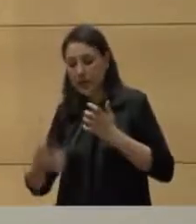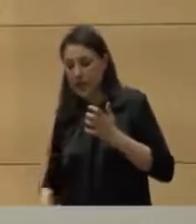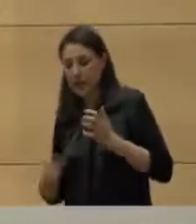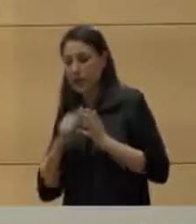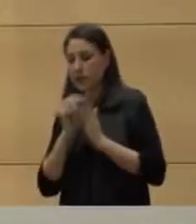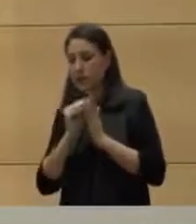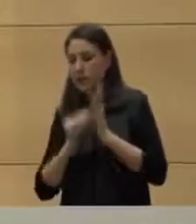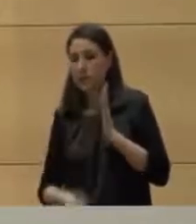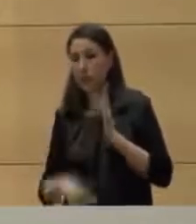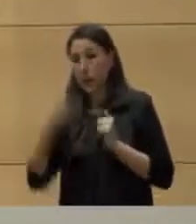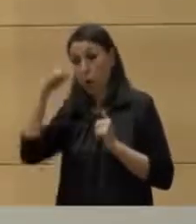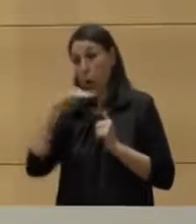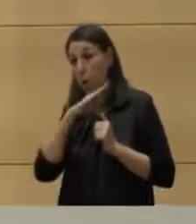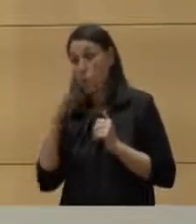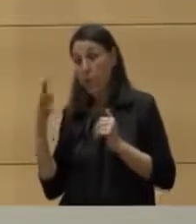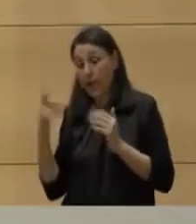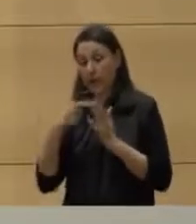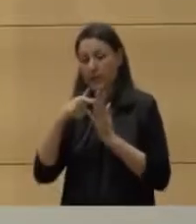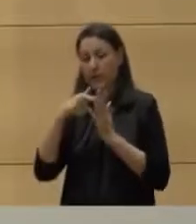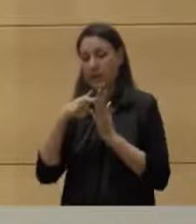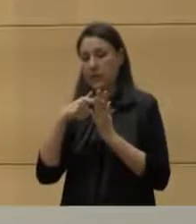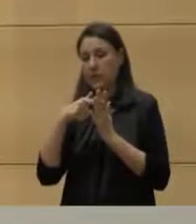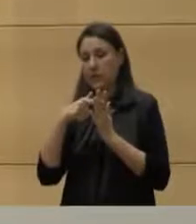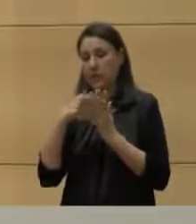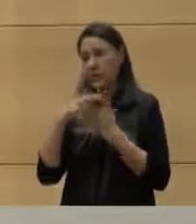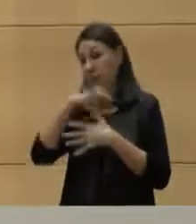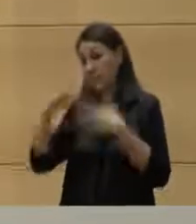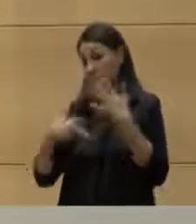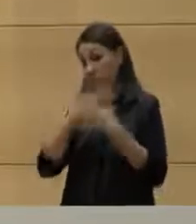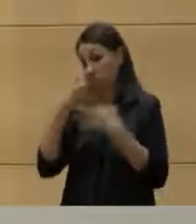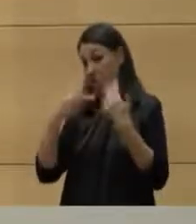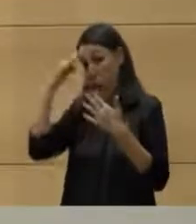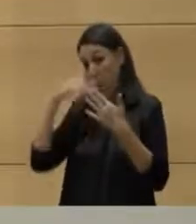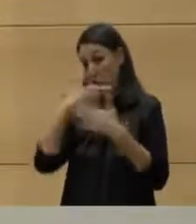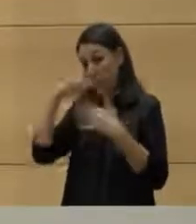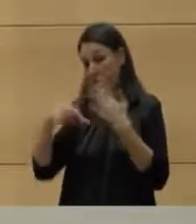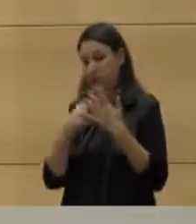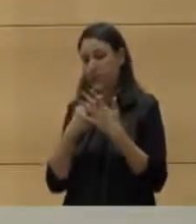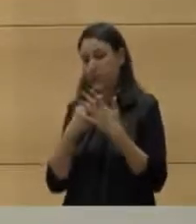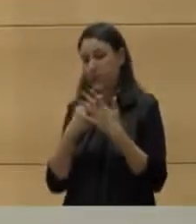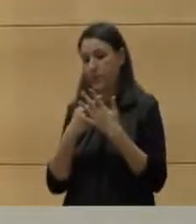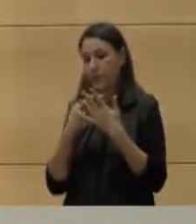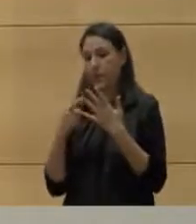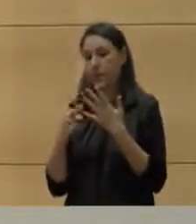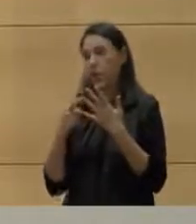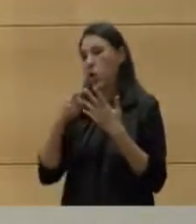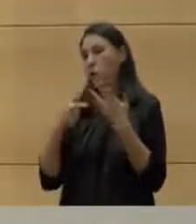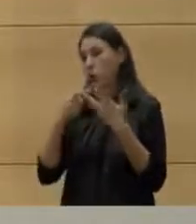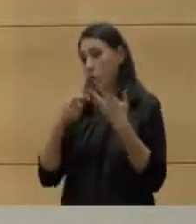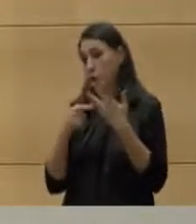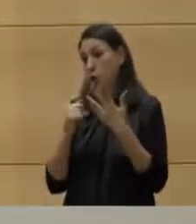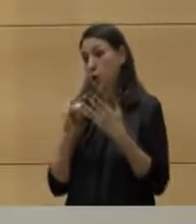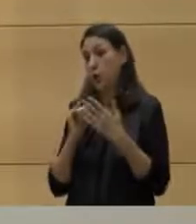mayoría de los padres de la Constitución eran 5, los otros 2 supuestamente eran la izquierda.